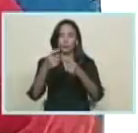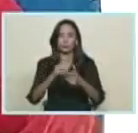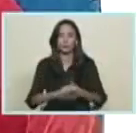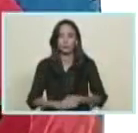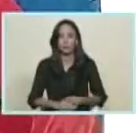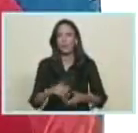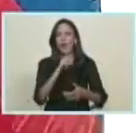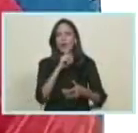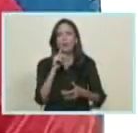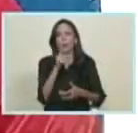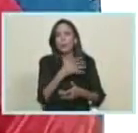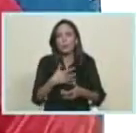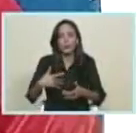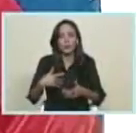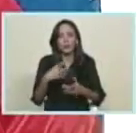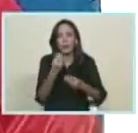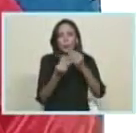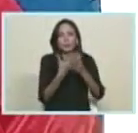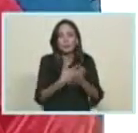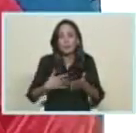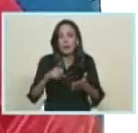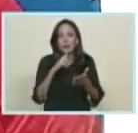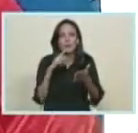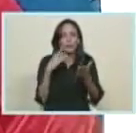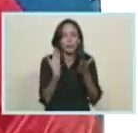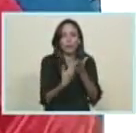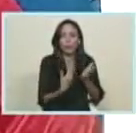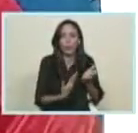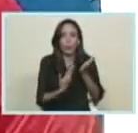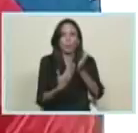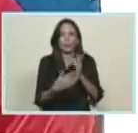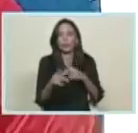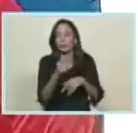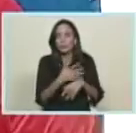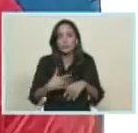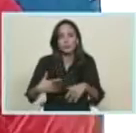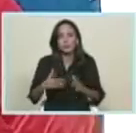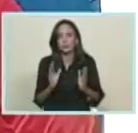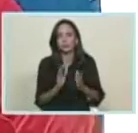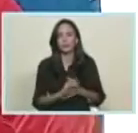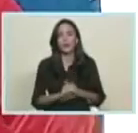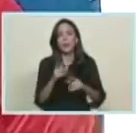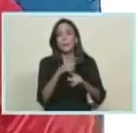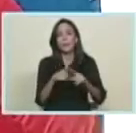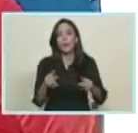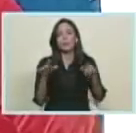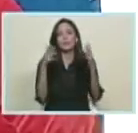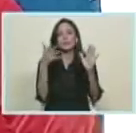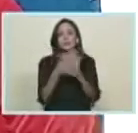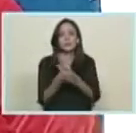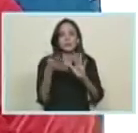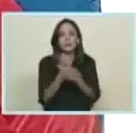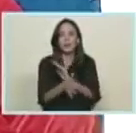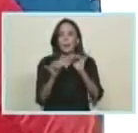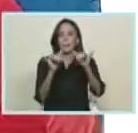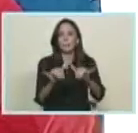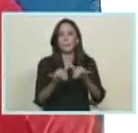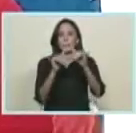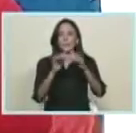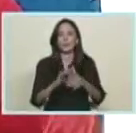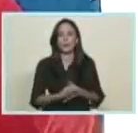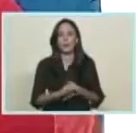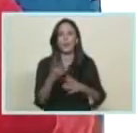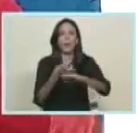Póngale el nombre que quiera, o póngale un apellido atrás y uno adelante, pero al final es lo mismo. Se instauró